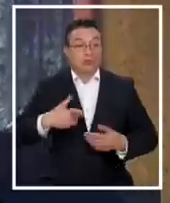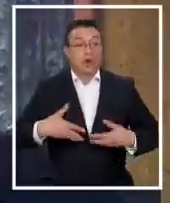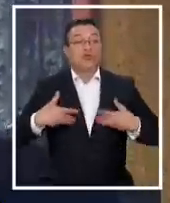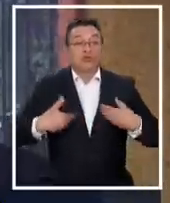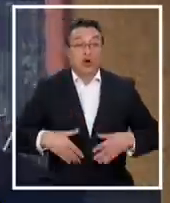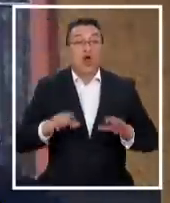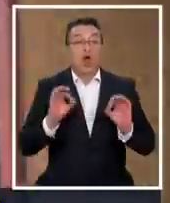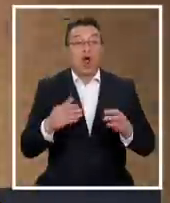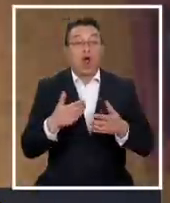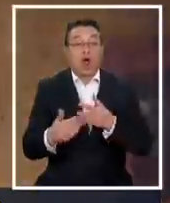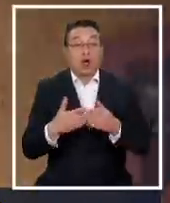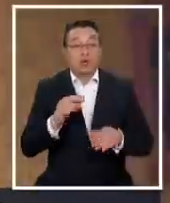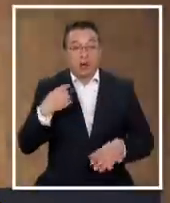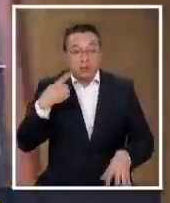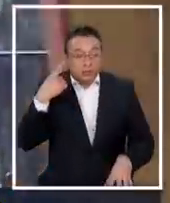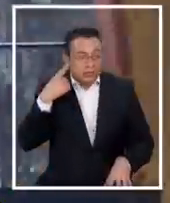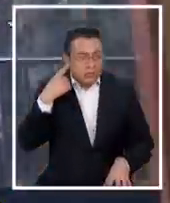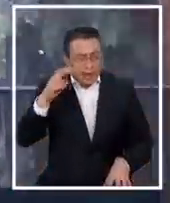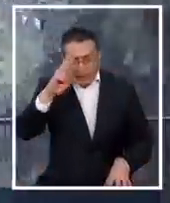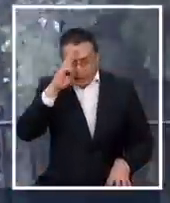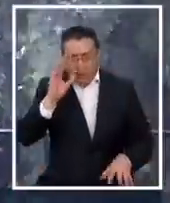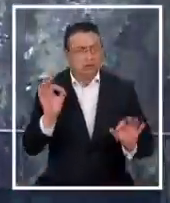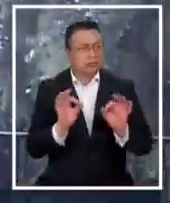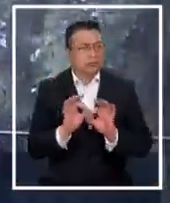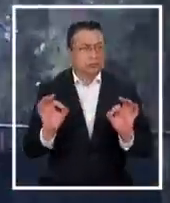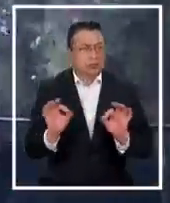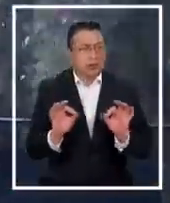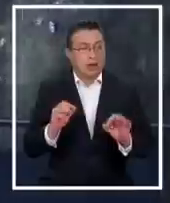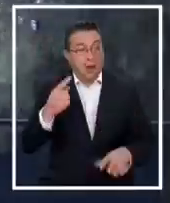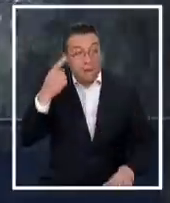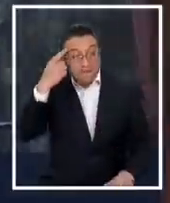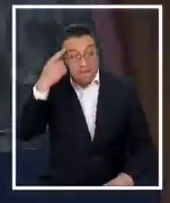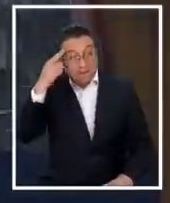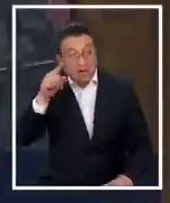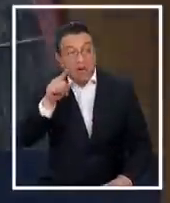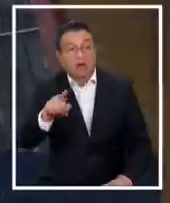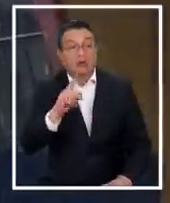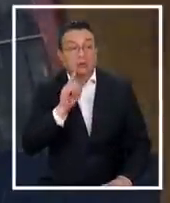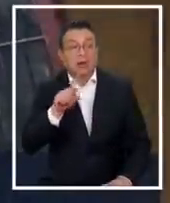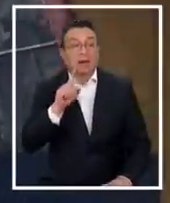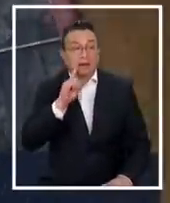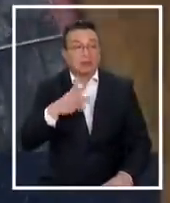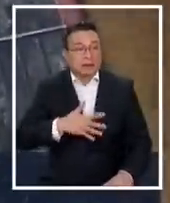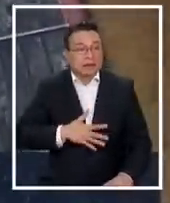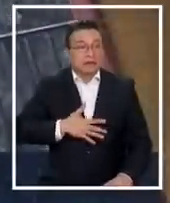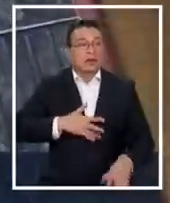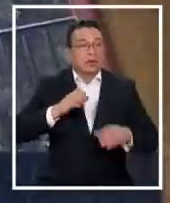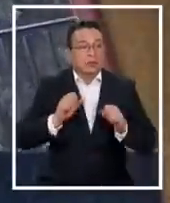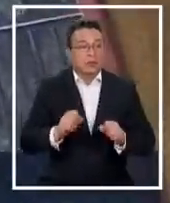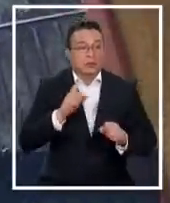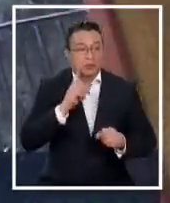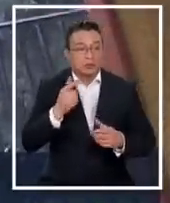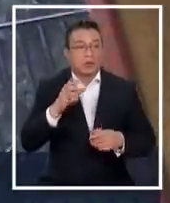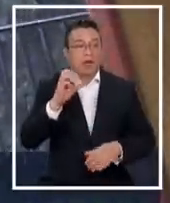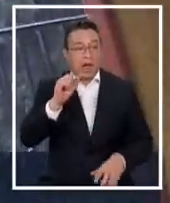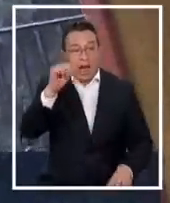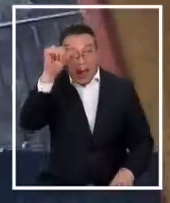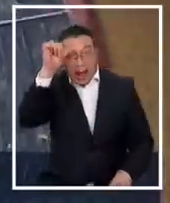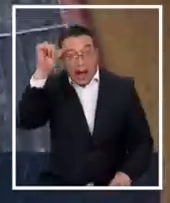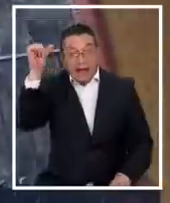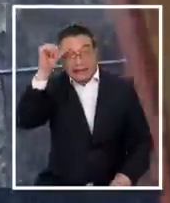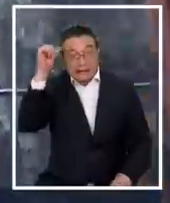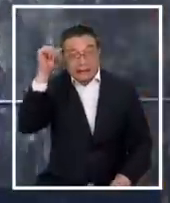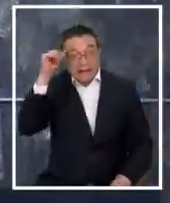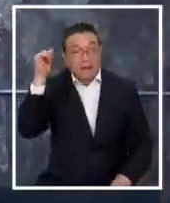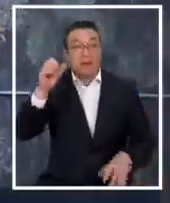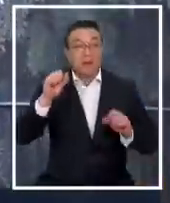normal. No se escucha nada raro. ¿Ya? Pero no sé por qué tengo esta sensación de que puede estar generando un Alzheimer. Quizás.